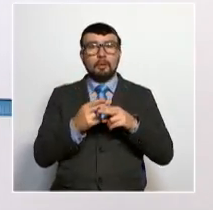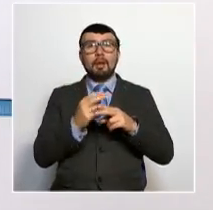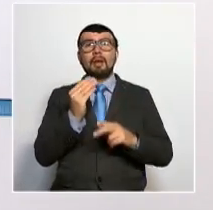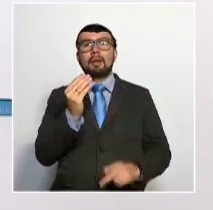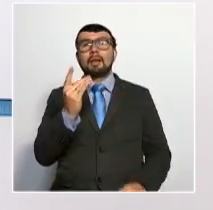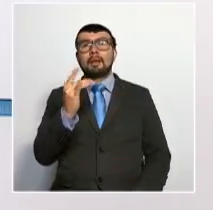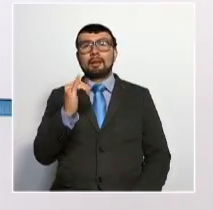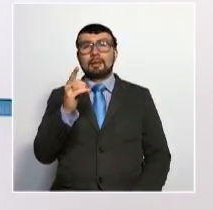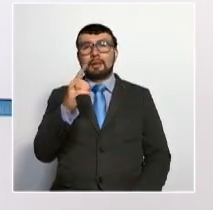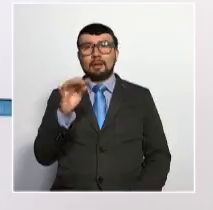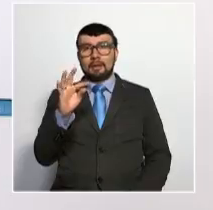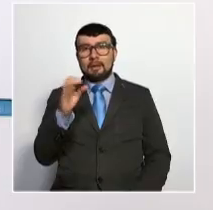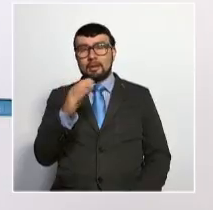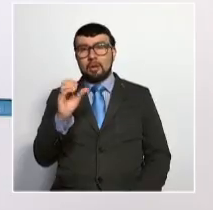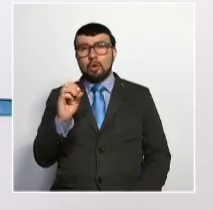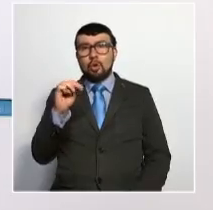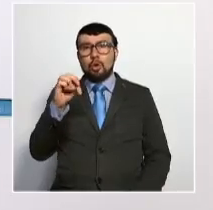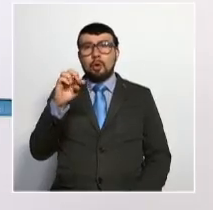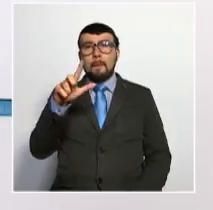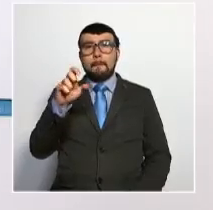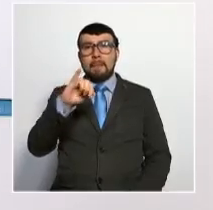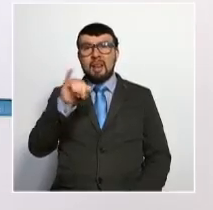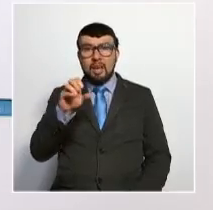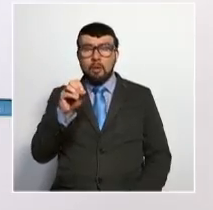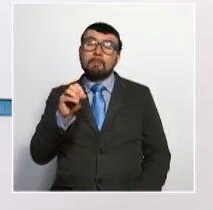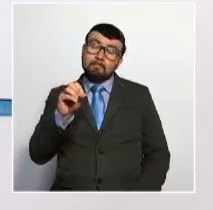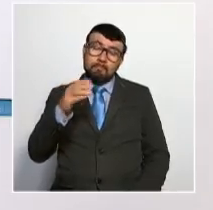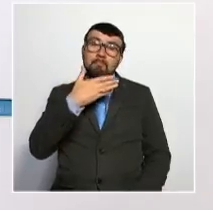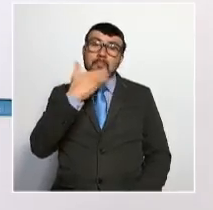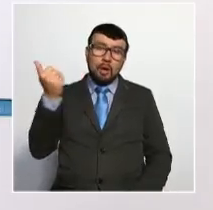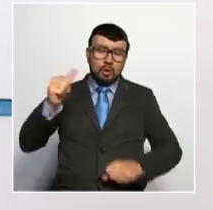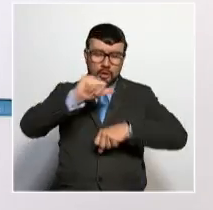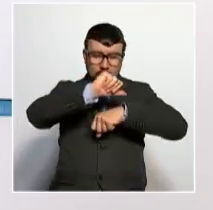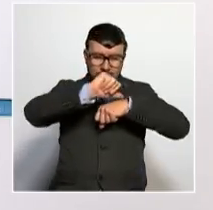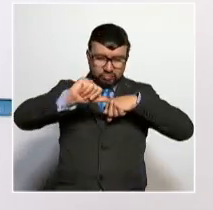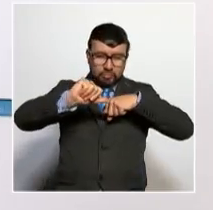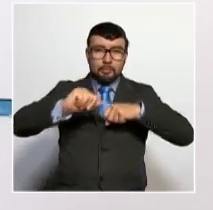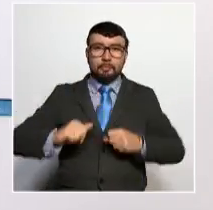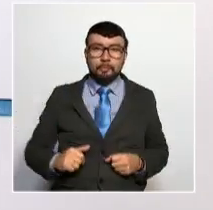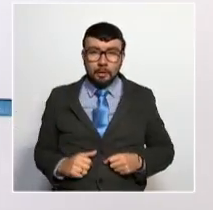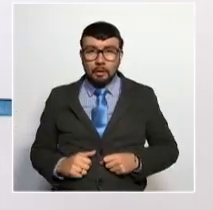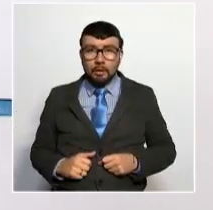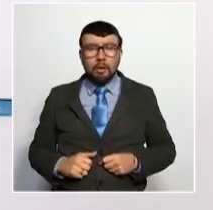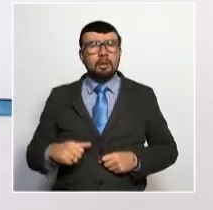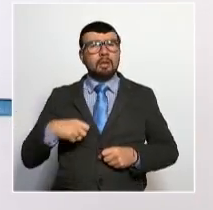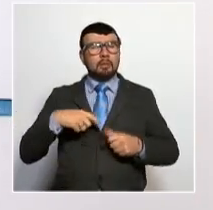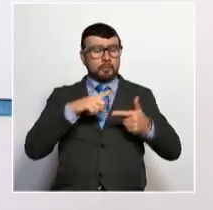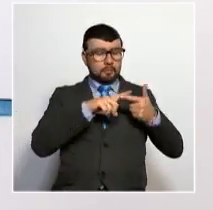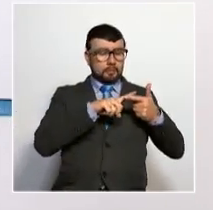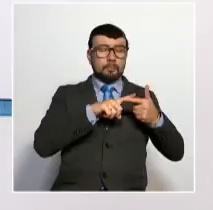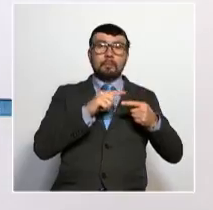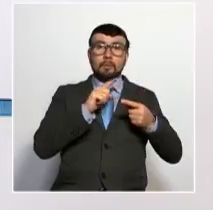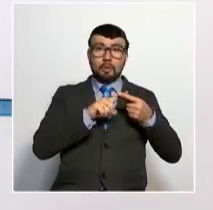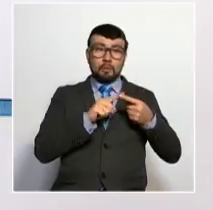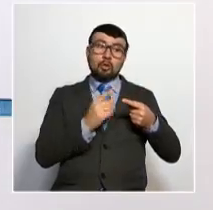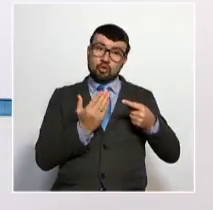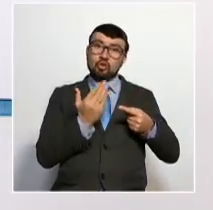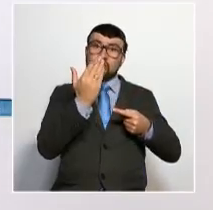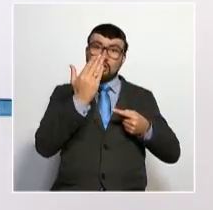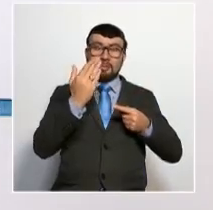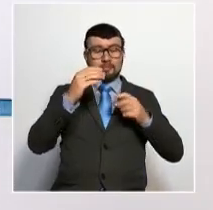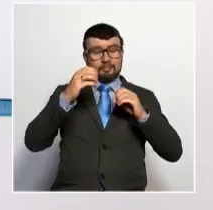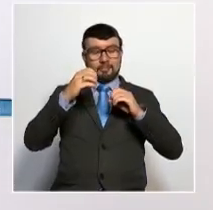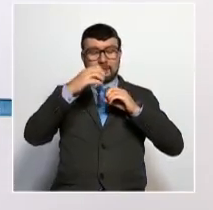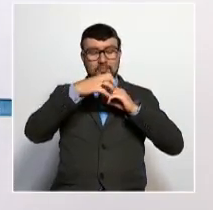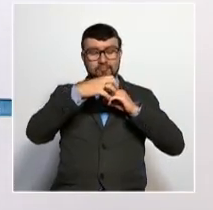complejos, siempre van a requerir un manejo quirúrgico. Entonces tenemos dos clases de quistes simples, los funcionales y los que van a